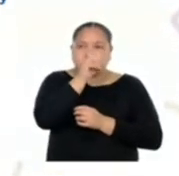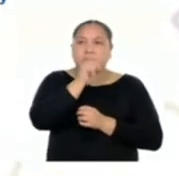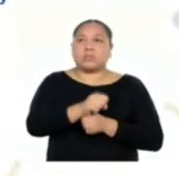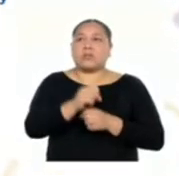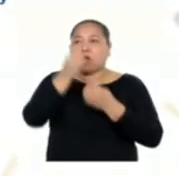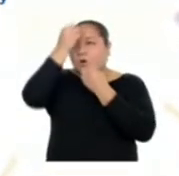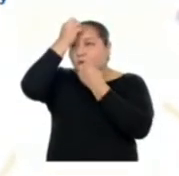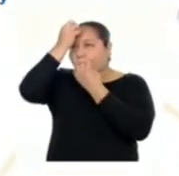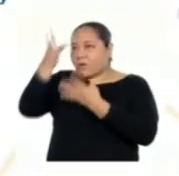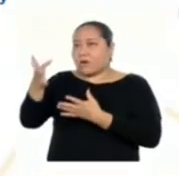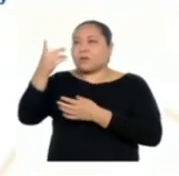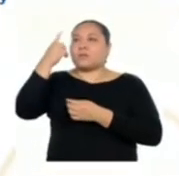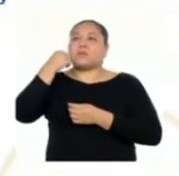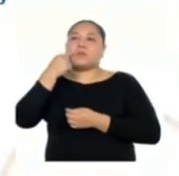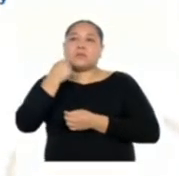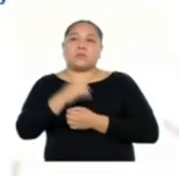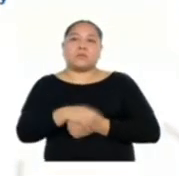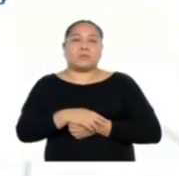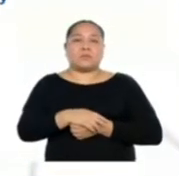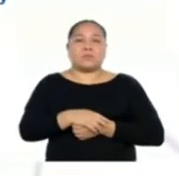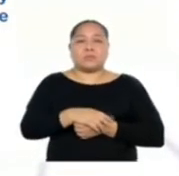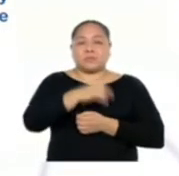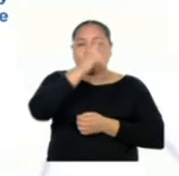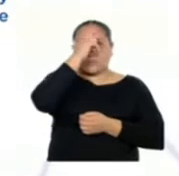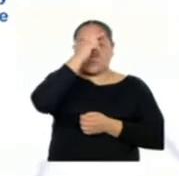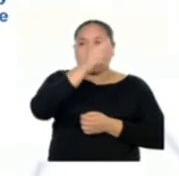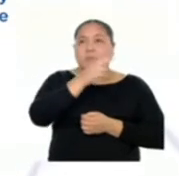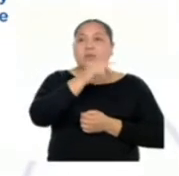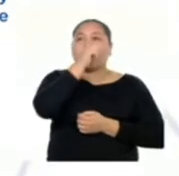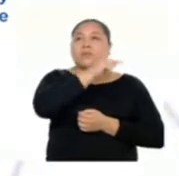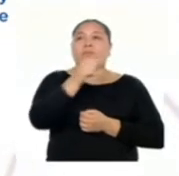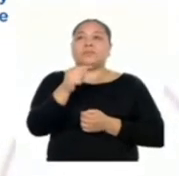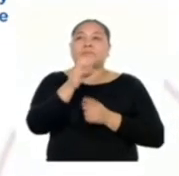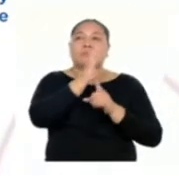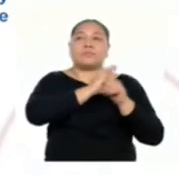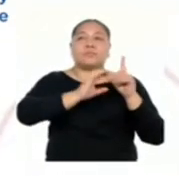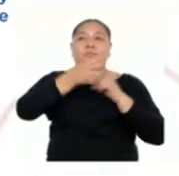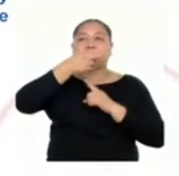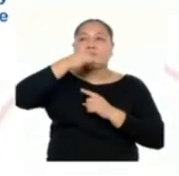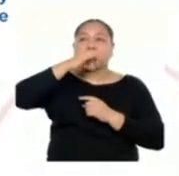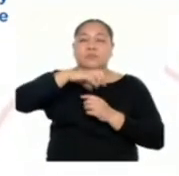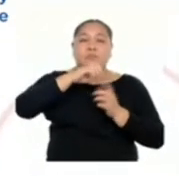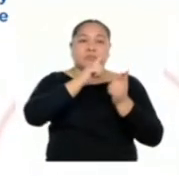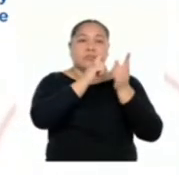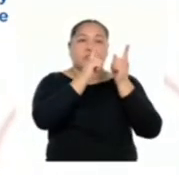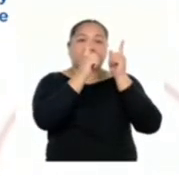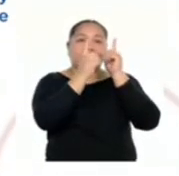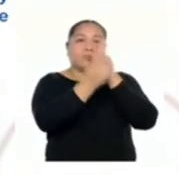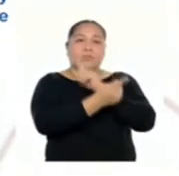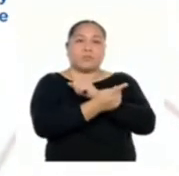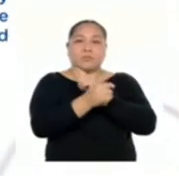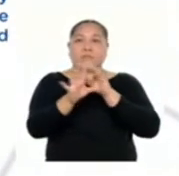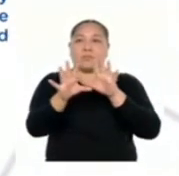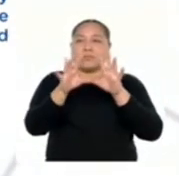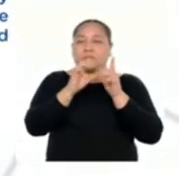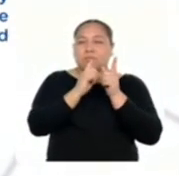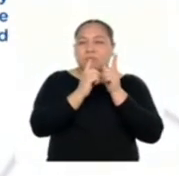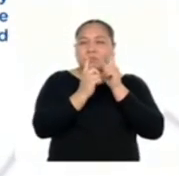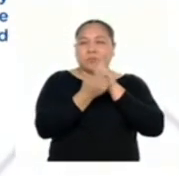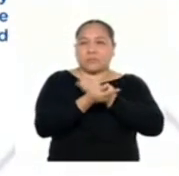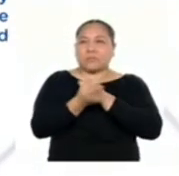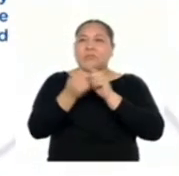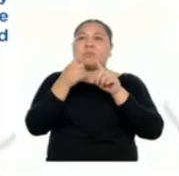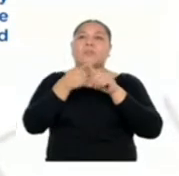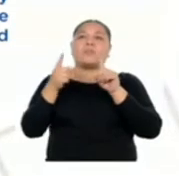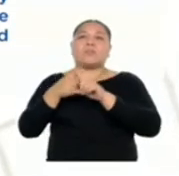redimía. Honor como principio del modelo cultural hispano, que a lo largo de la colonia fue cambiando, adquiriendo plasticidad con